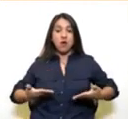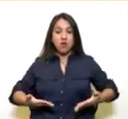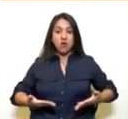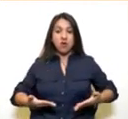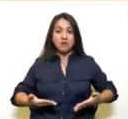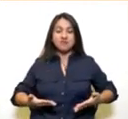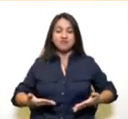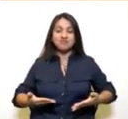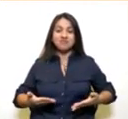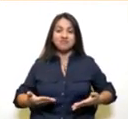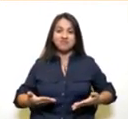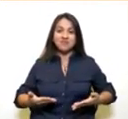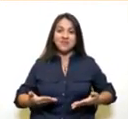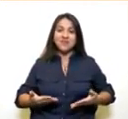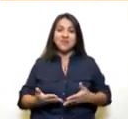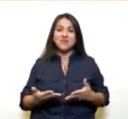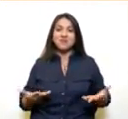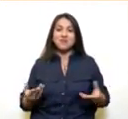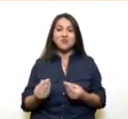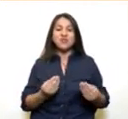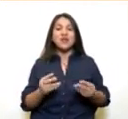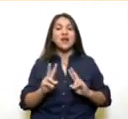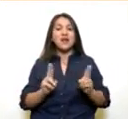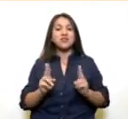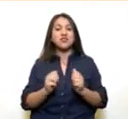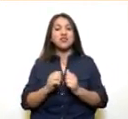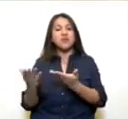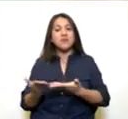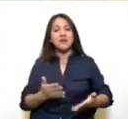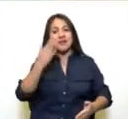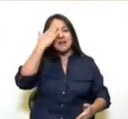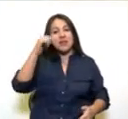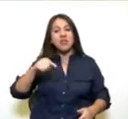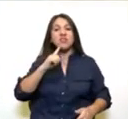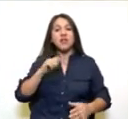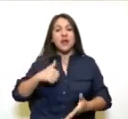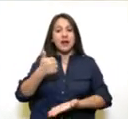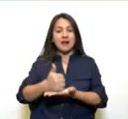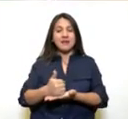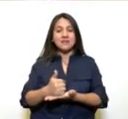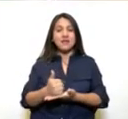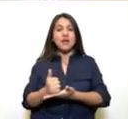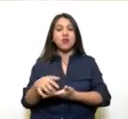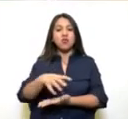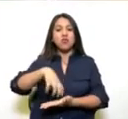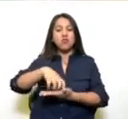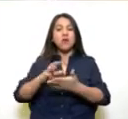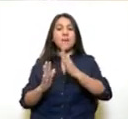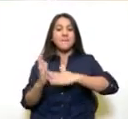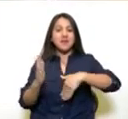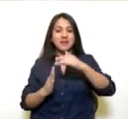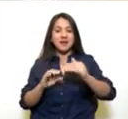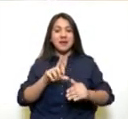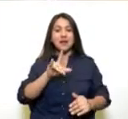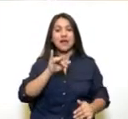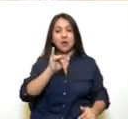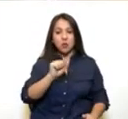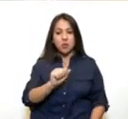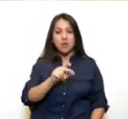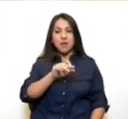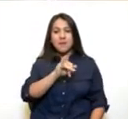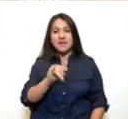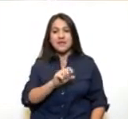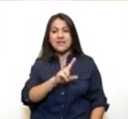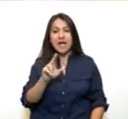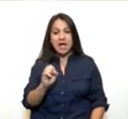mucho que ver con nuestra invitada de hoy nuestra invitada de hoy es la alcaldesa de la pintana claudia pizarro a quien le